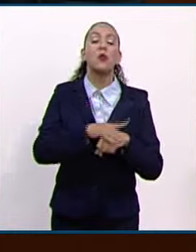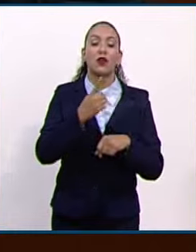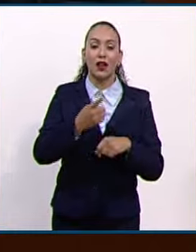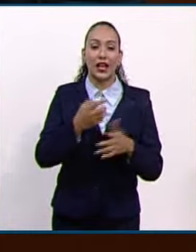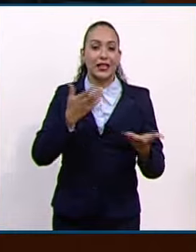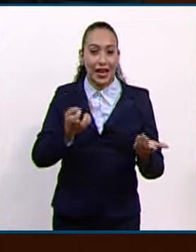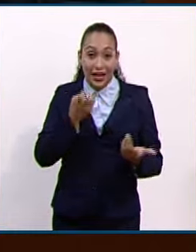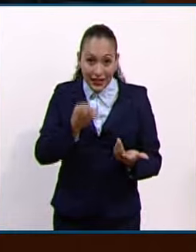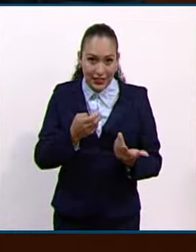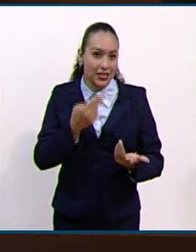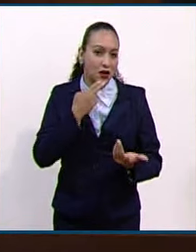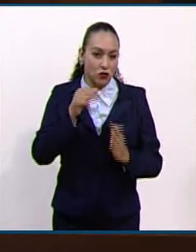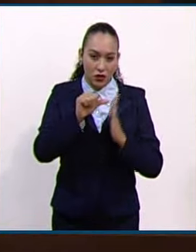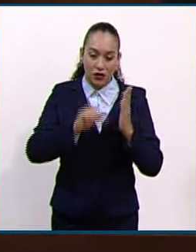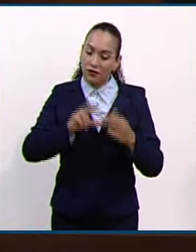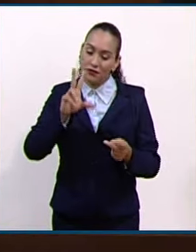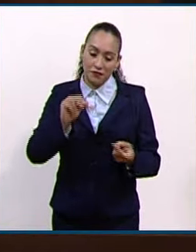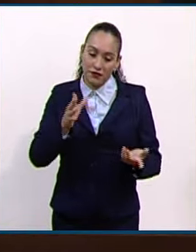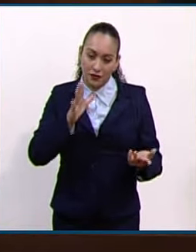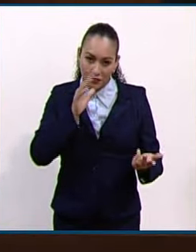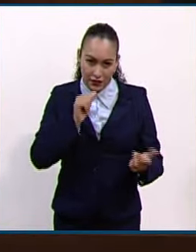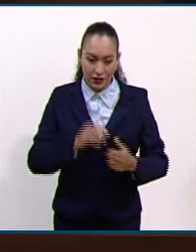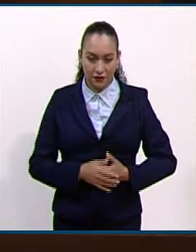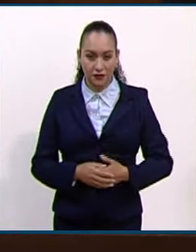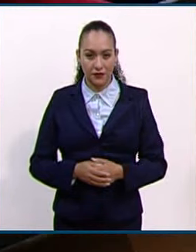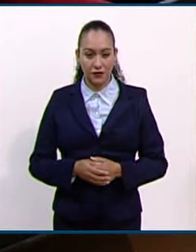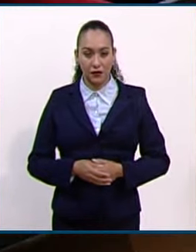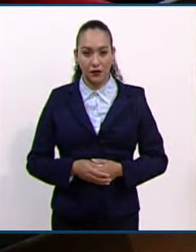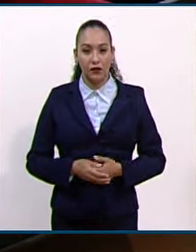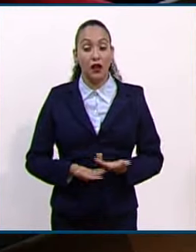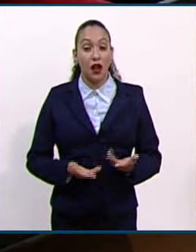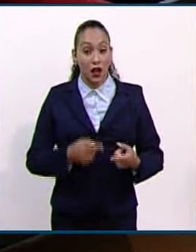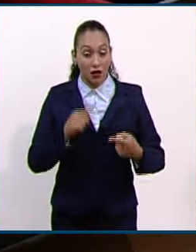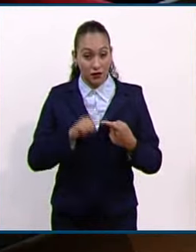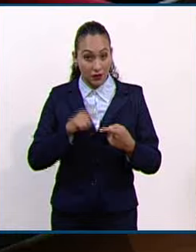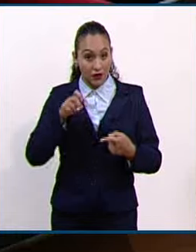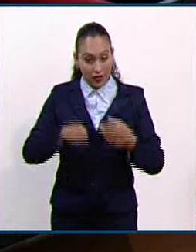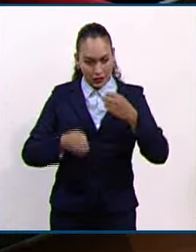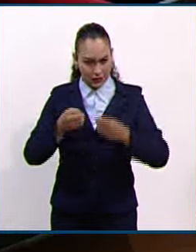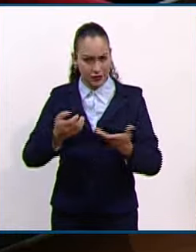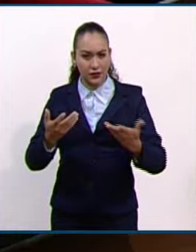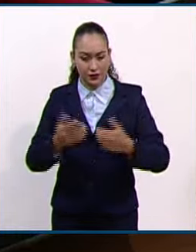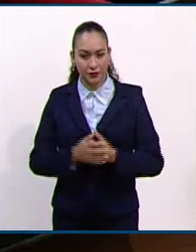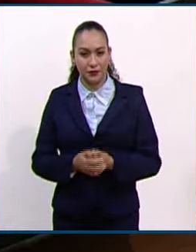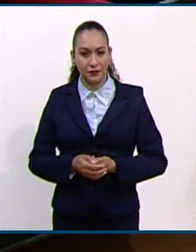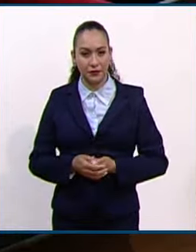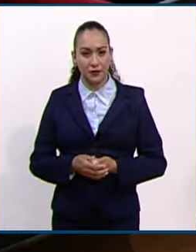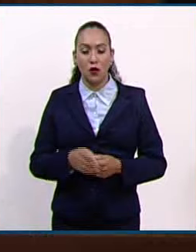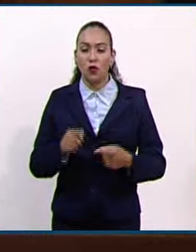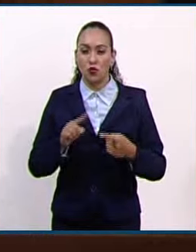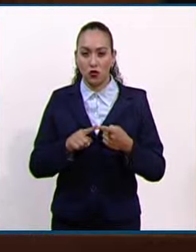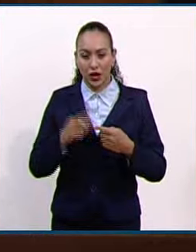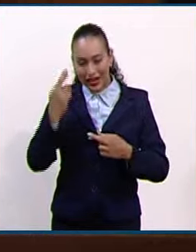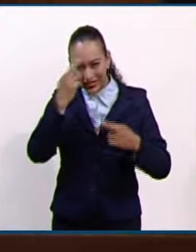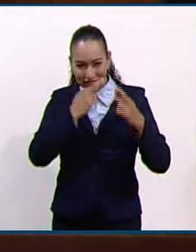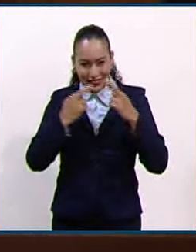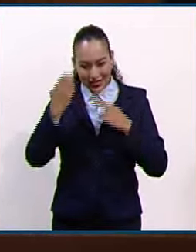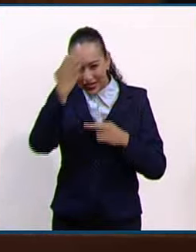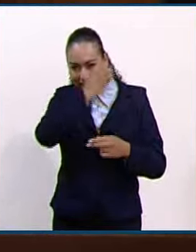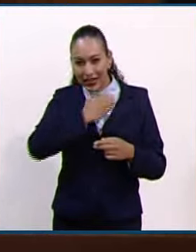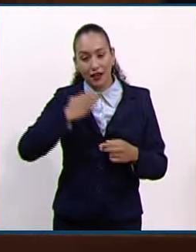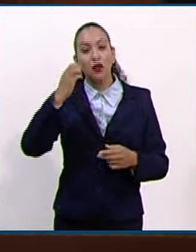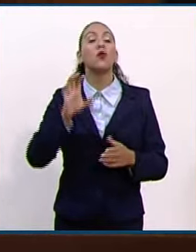podrán aplicarse esos artículos en ningún caso. El primer asunto resuelto en esta sesión se trató de una acción de inconstitucionalidad promovida por